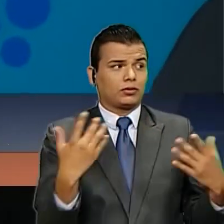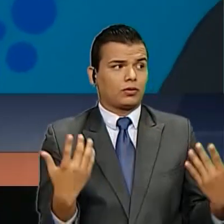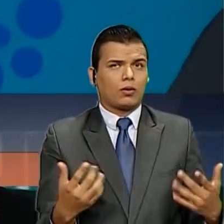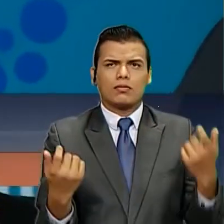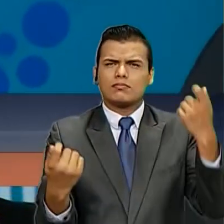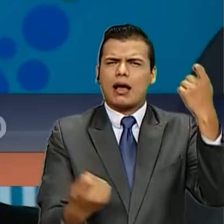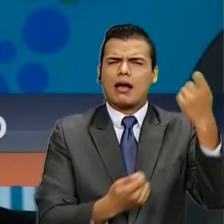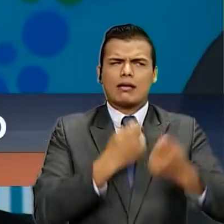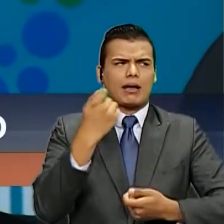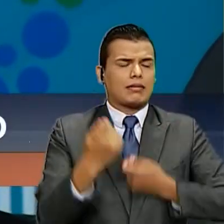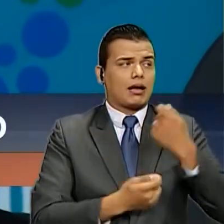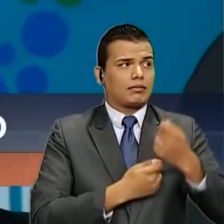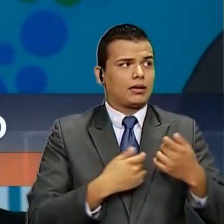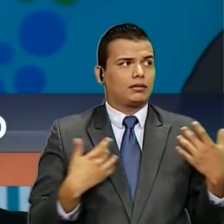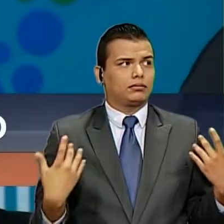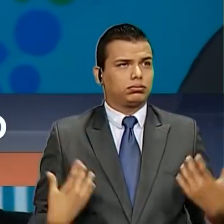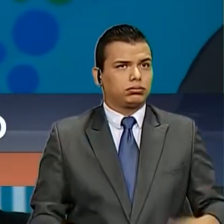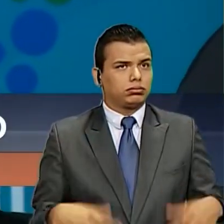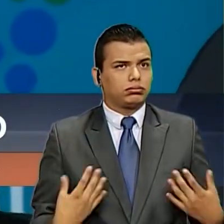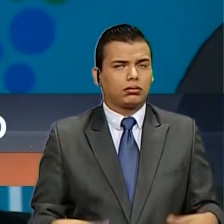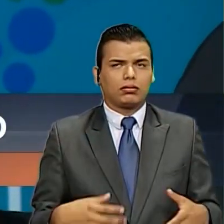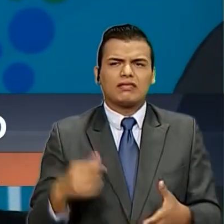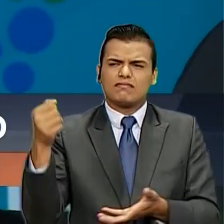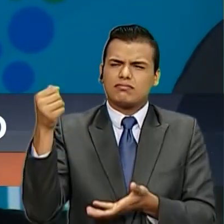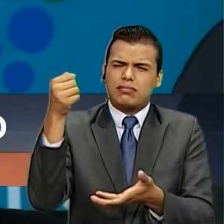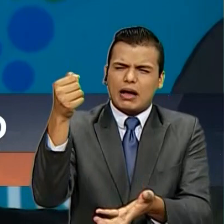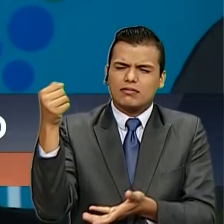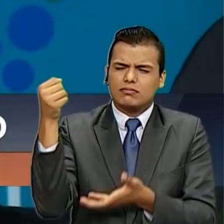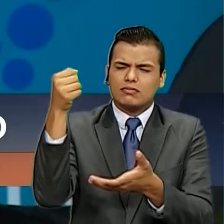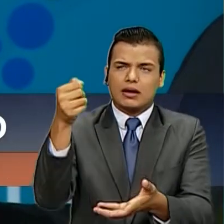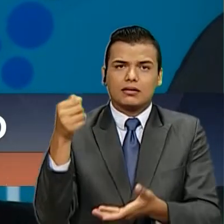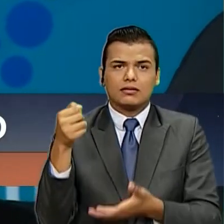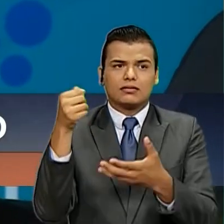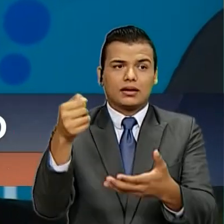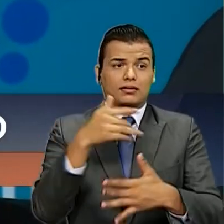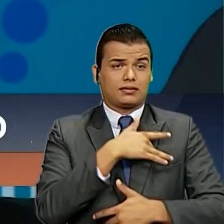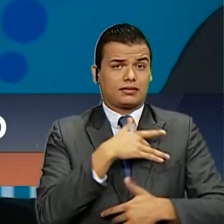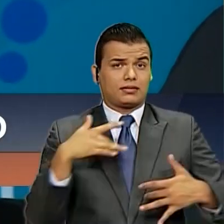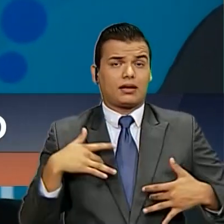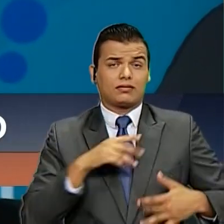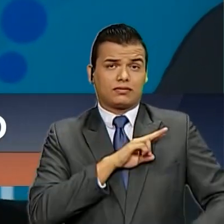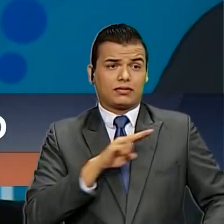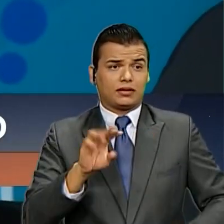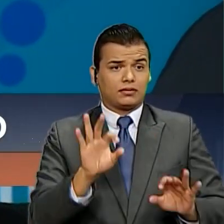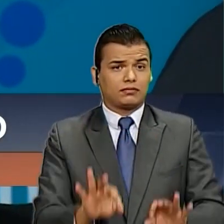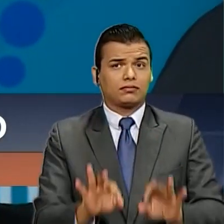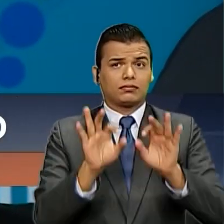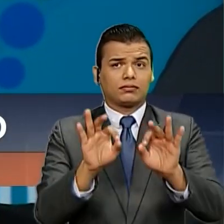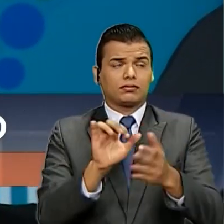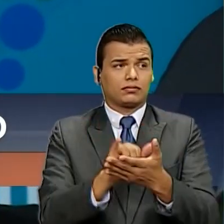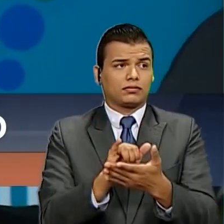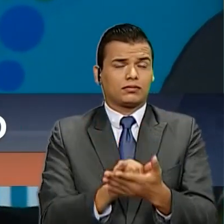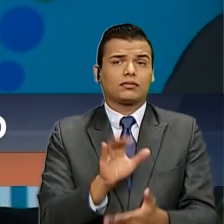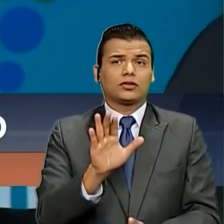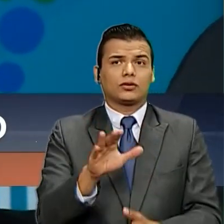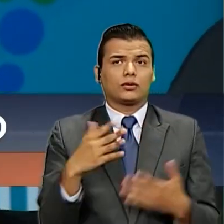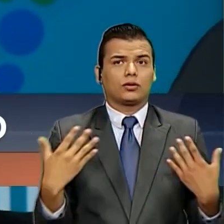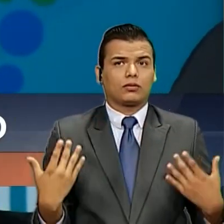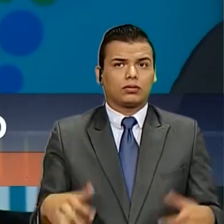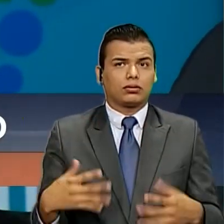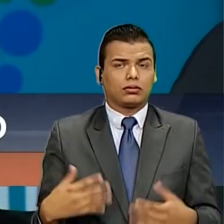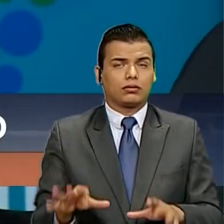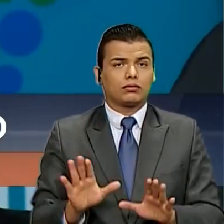ventas altísimas que permiten transferir más recursos a la salud del departamento y tenemos un buen resultado en